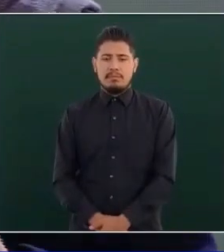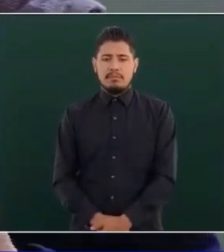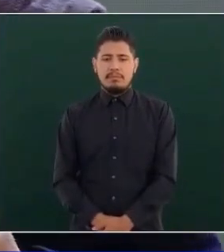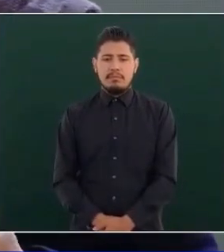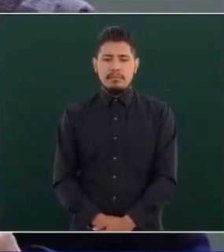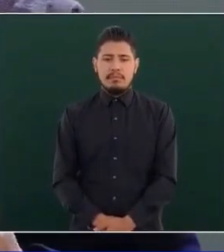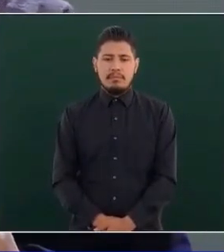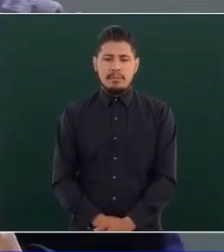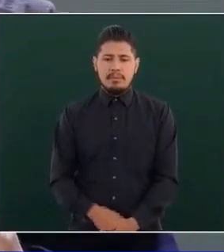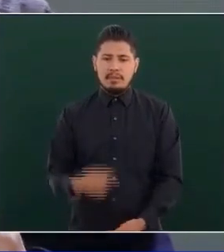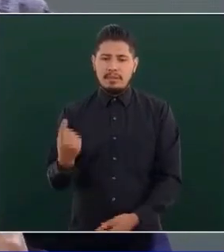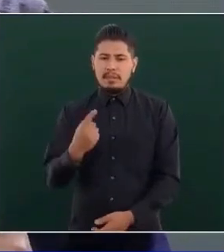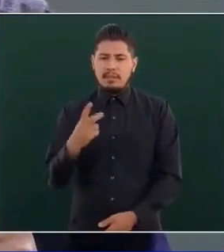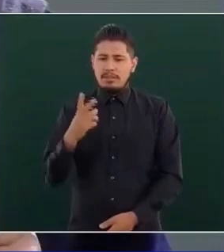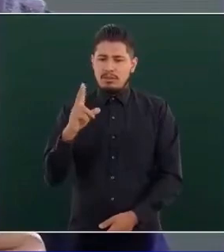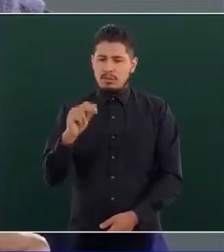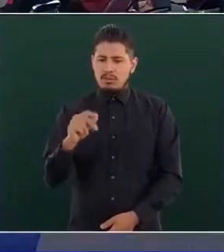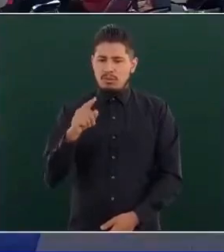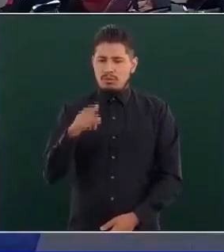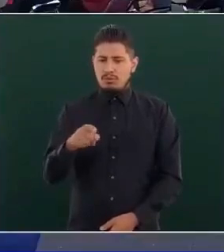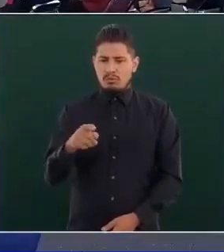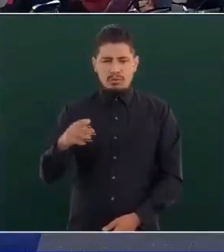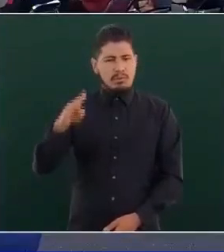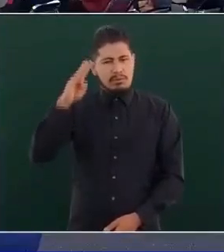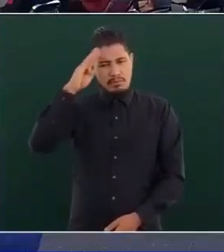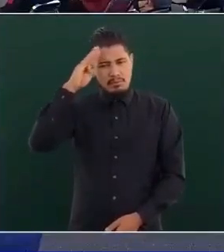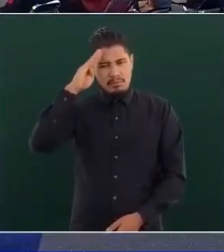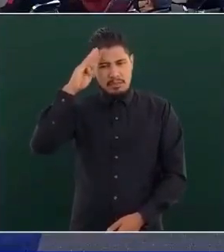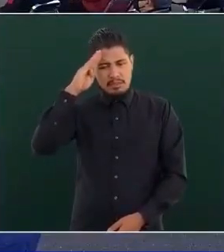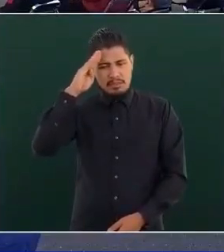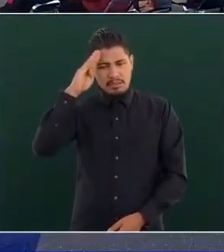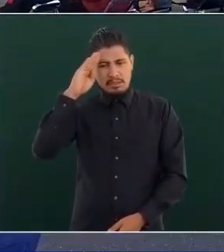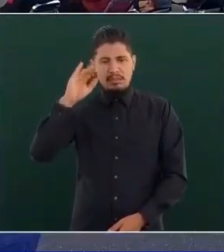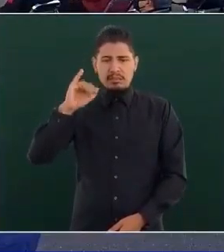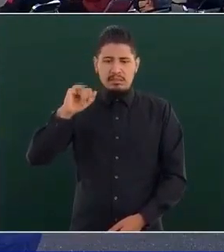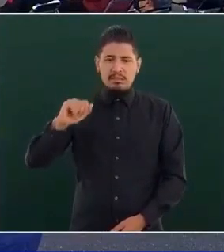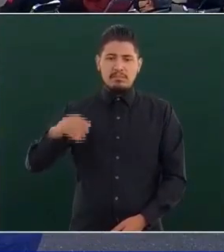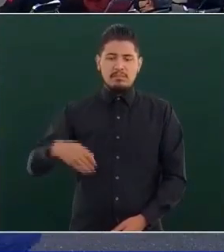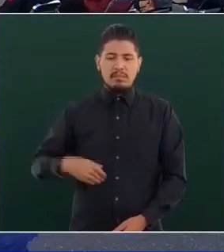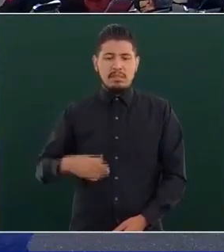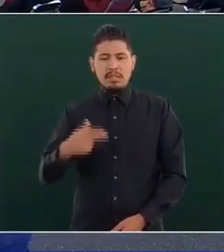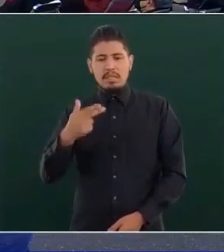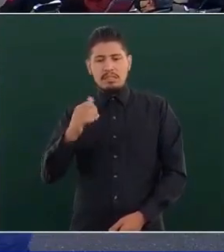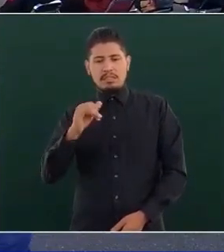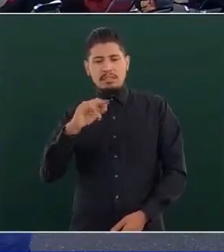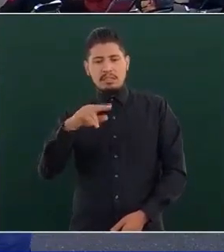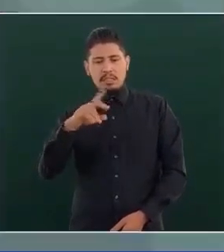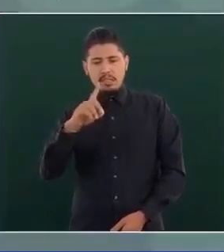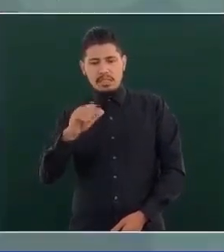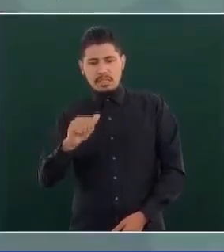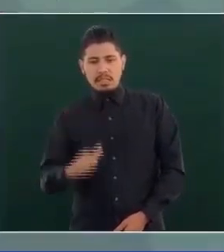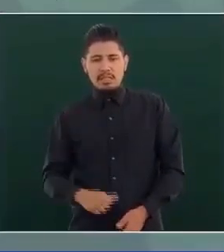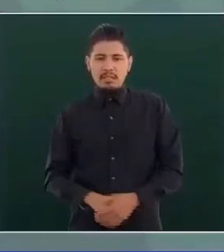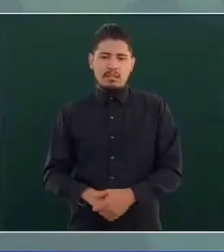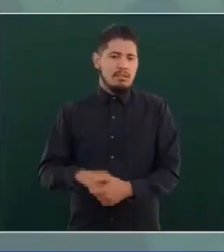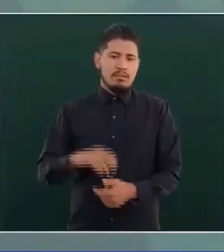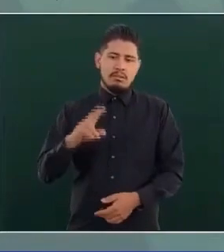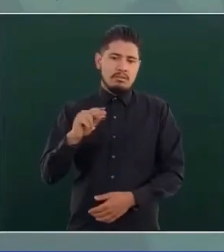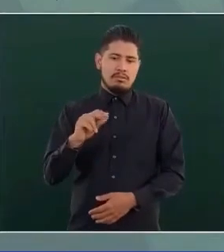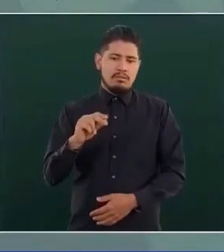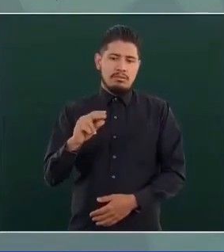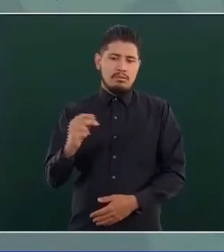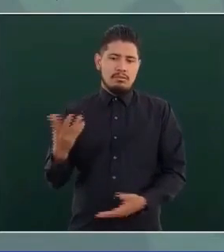¿Qué? ¿No se pusieron a pensar de que se iba a afectar la hacienda pública? Pues